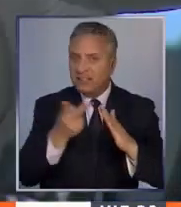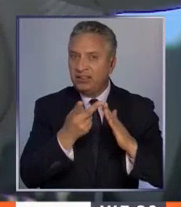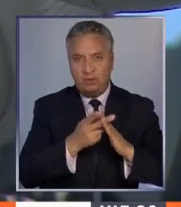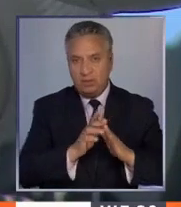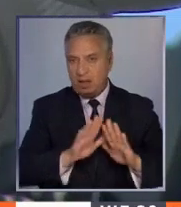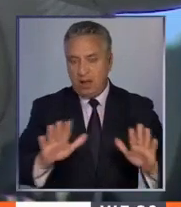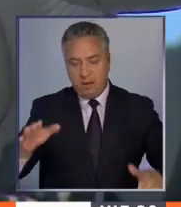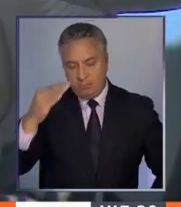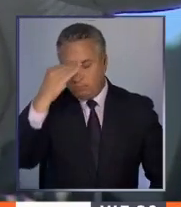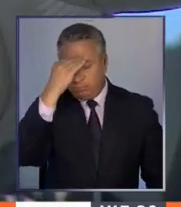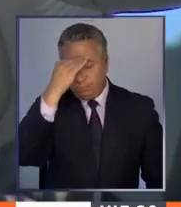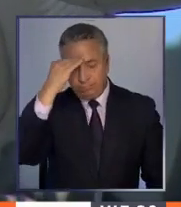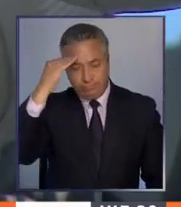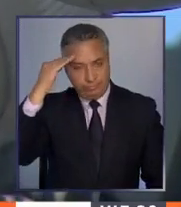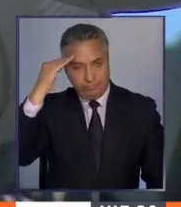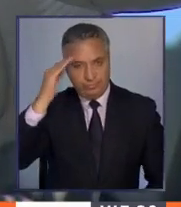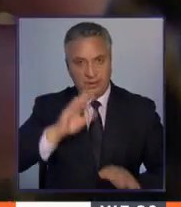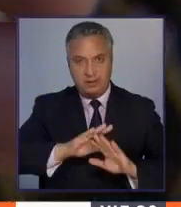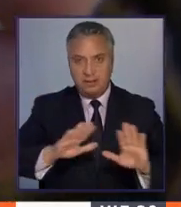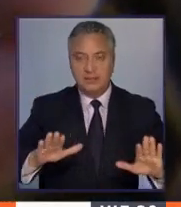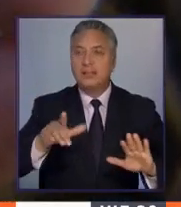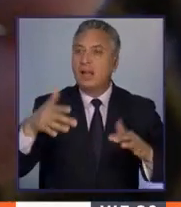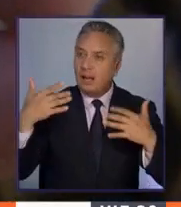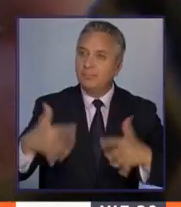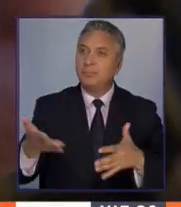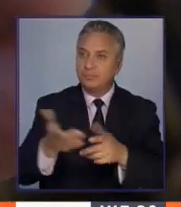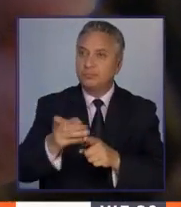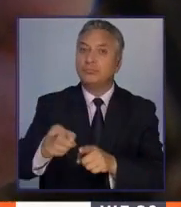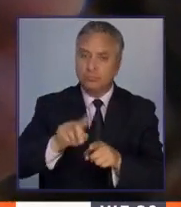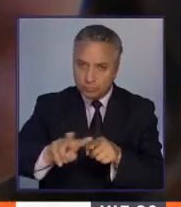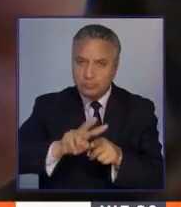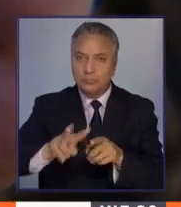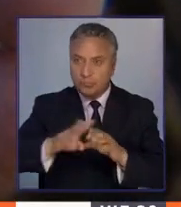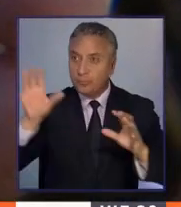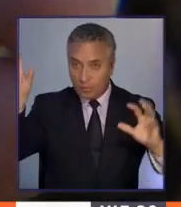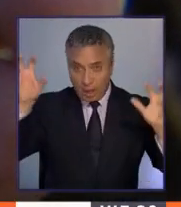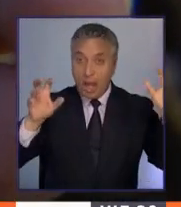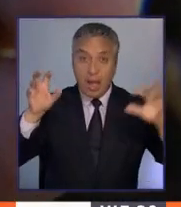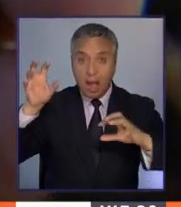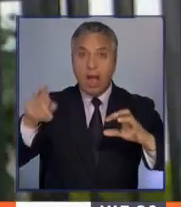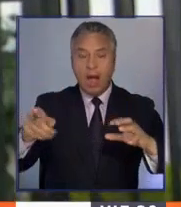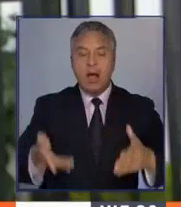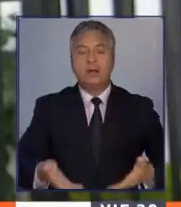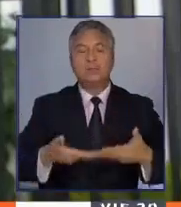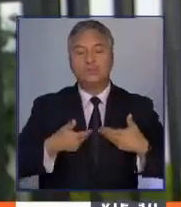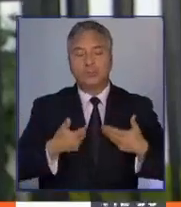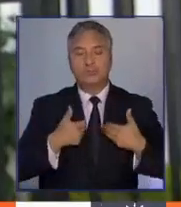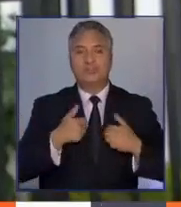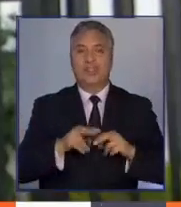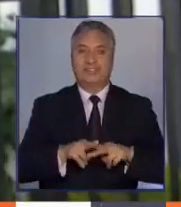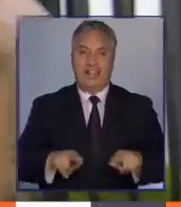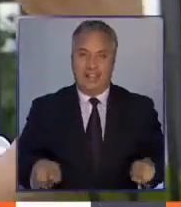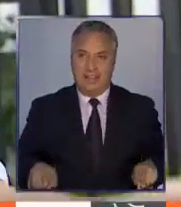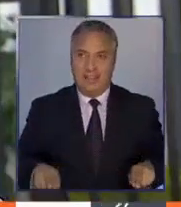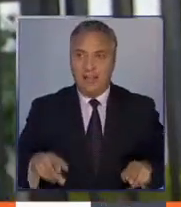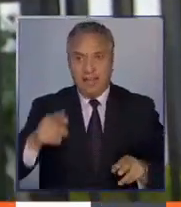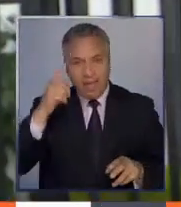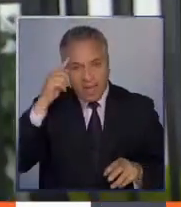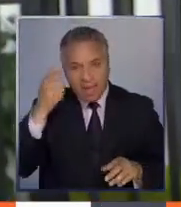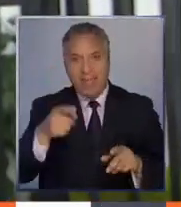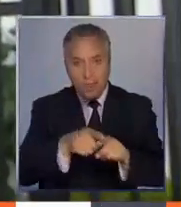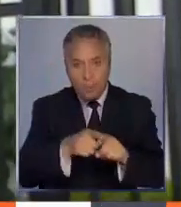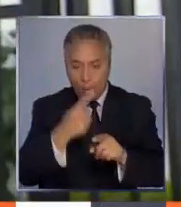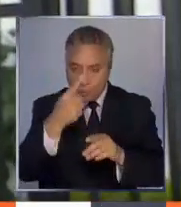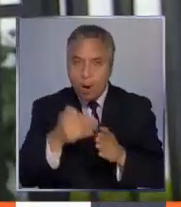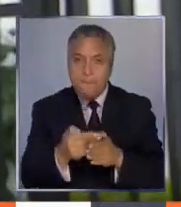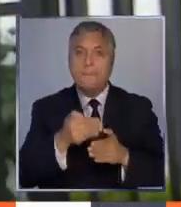delincuencia y la inseguridad, decidieron estar preparados. Las cámaras les trajeron más calma. Quisiéramos estar, o la idea es estar un paso adelante